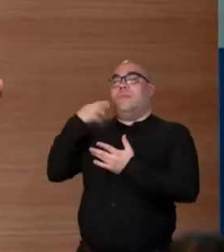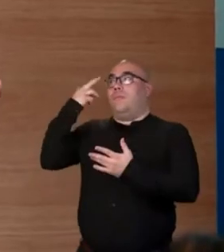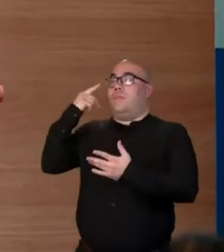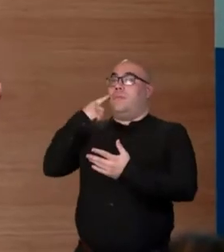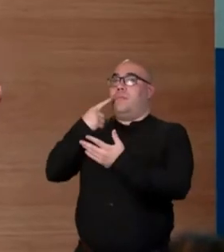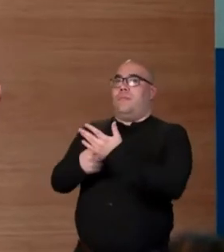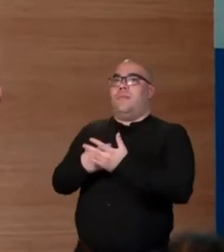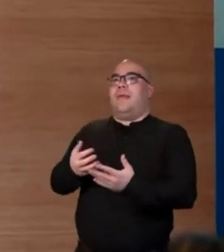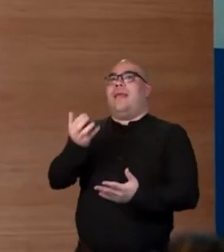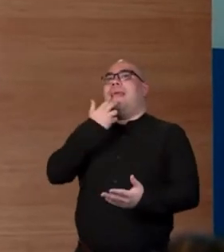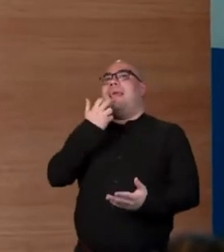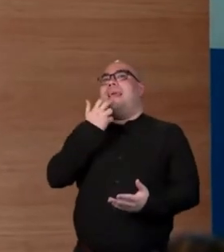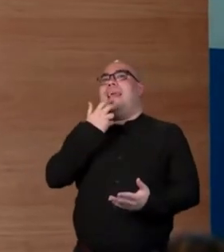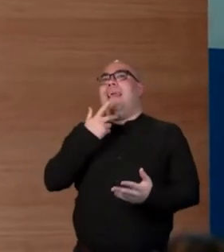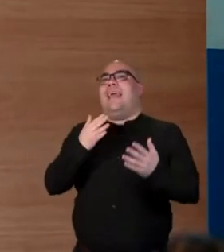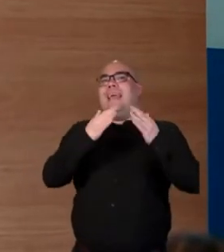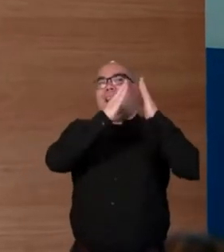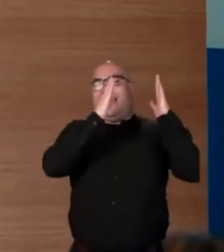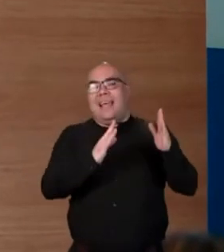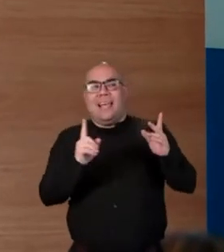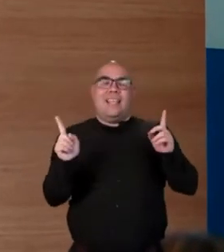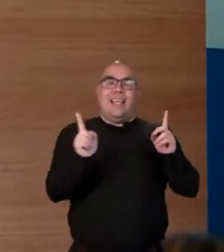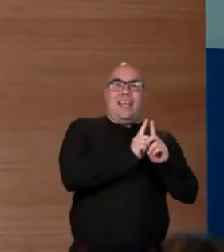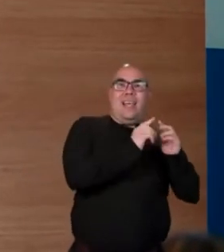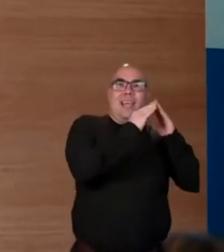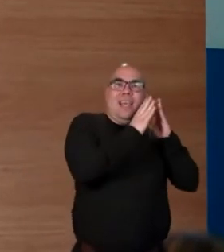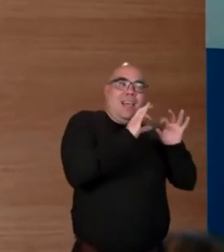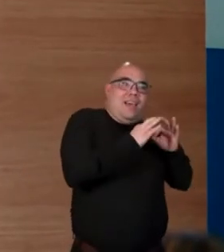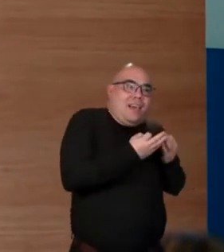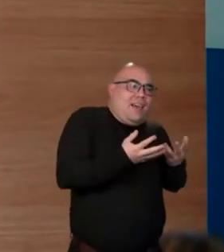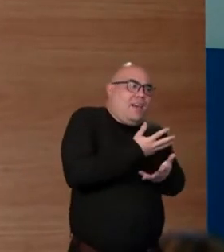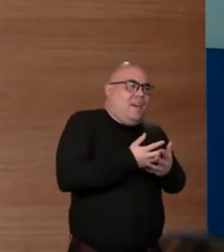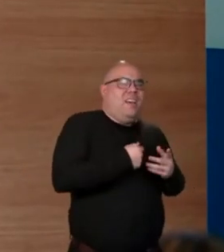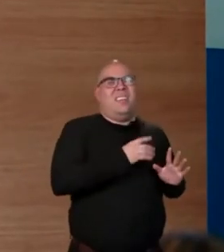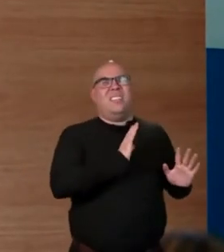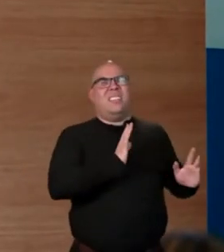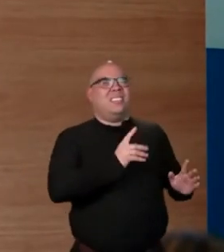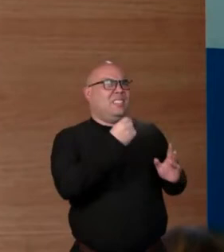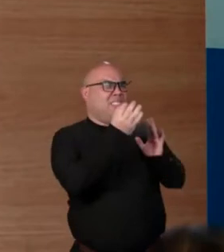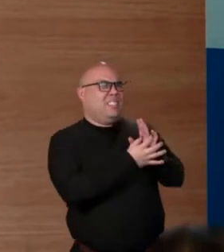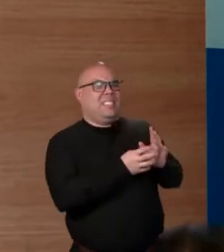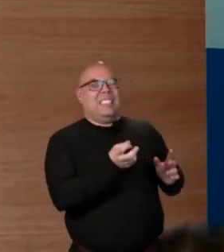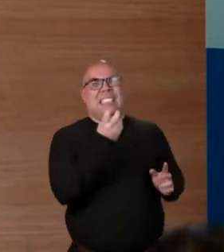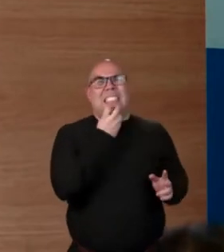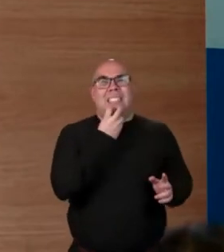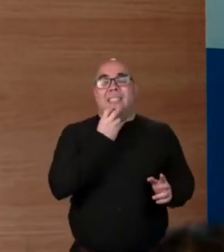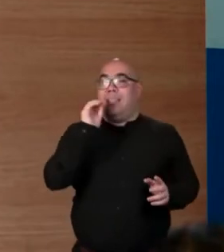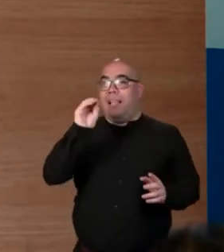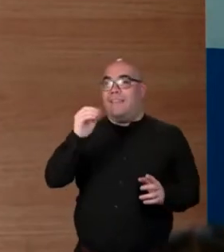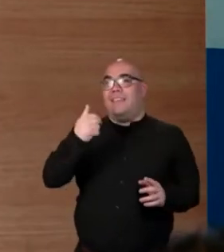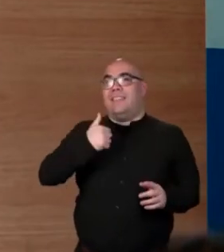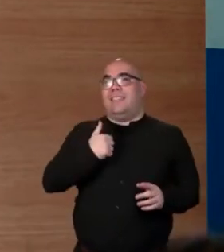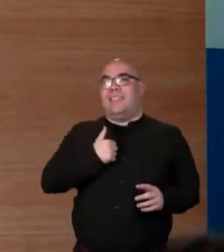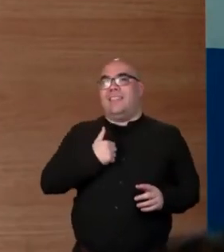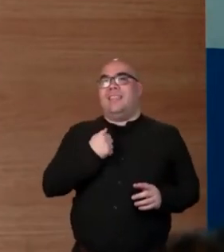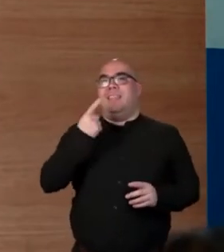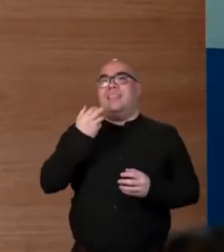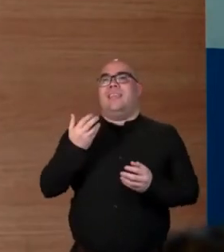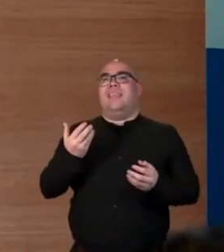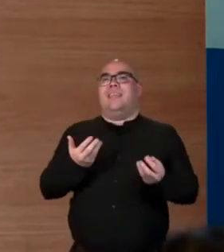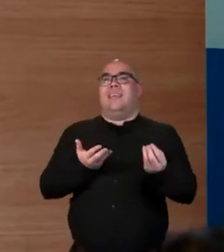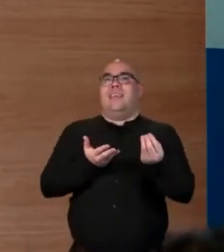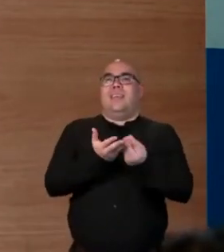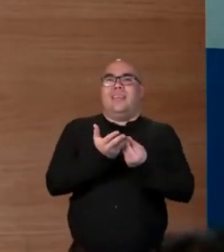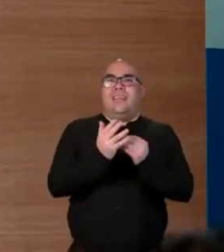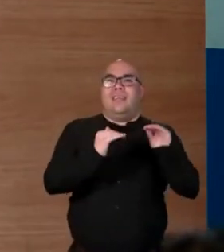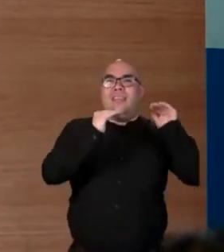reímos cuando dijimos que tuvimos que estar encerrados con nuestra familia con nuestras esposas en el caso mío solamente consejo académico y superior